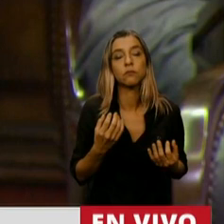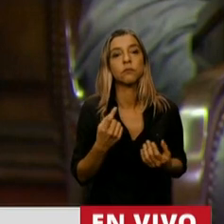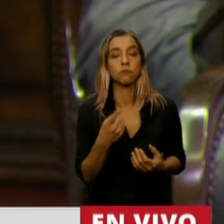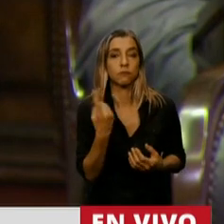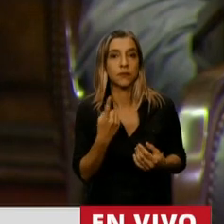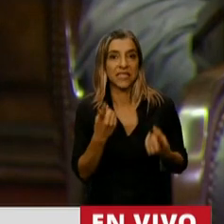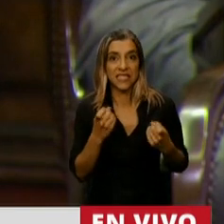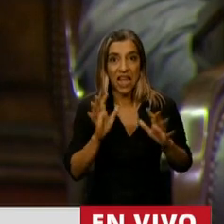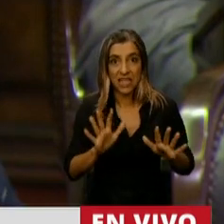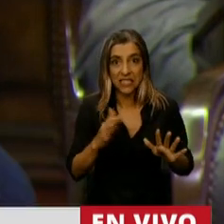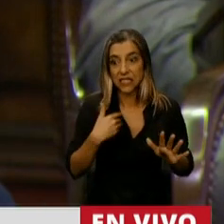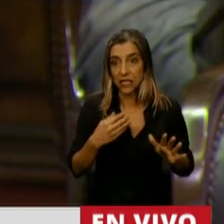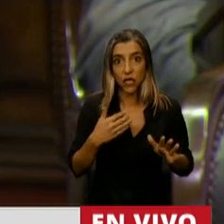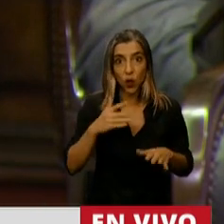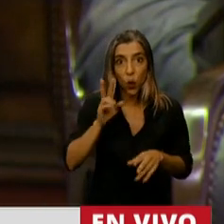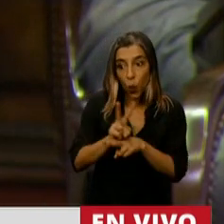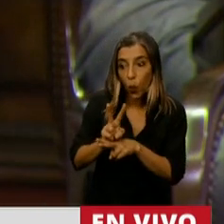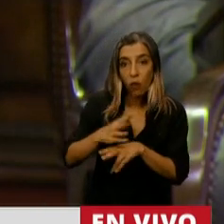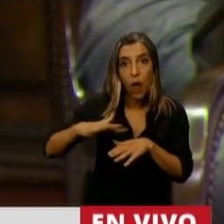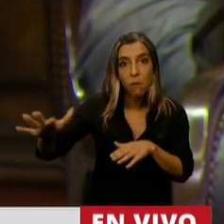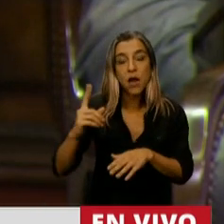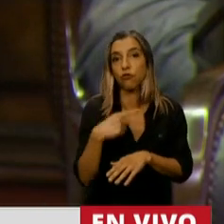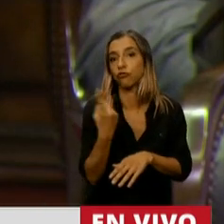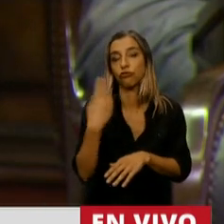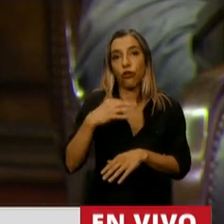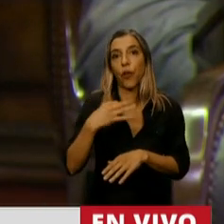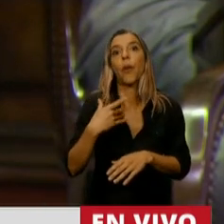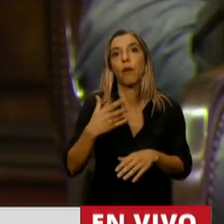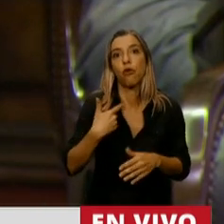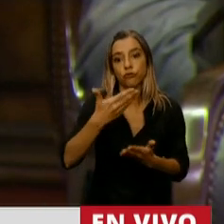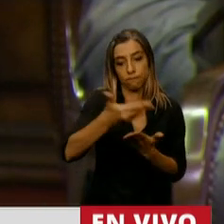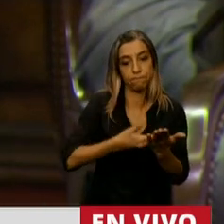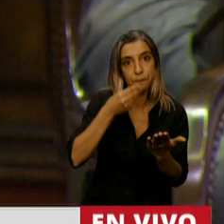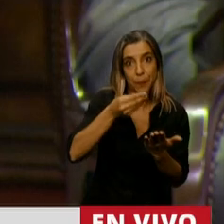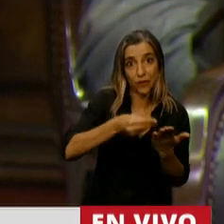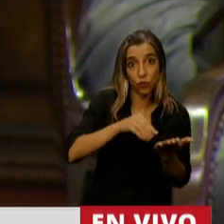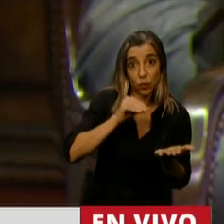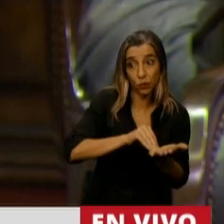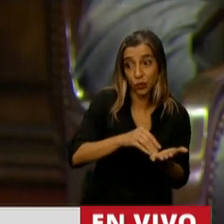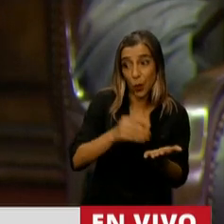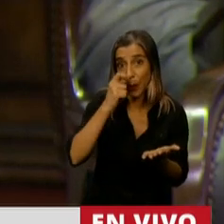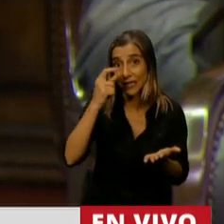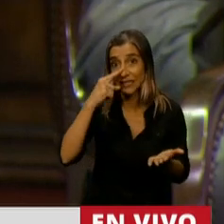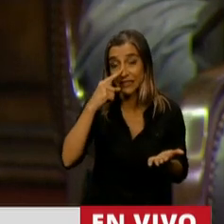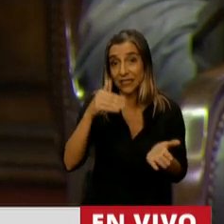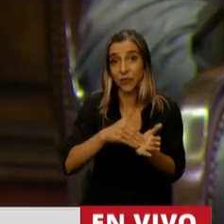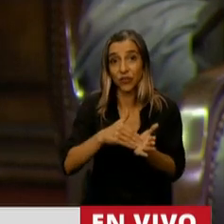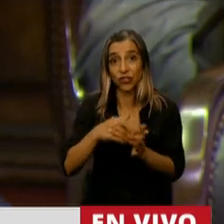y la hidrovía tenemos previsto en este presupuesto 27 millones y medio de pesos